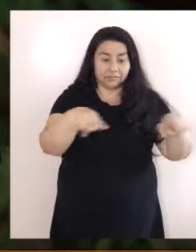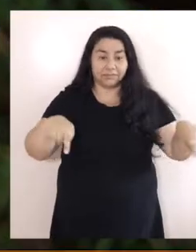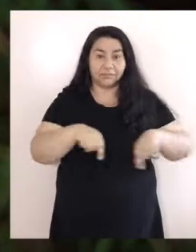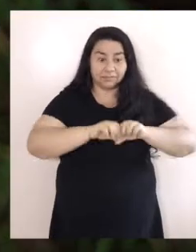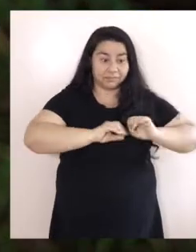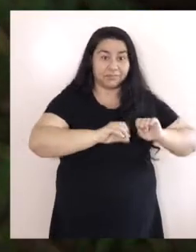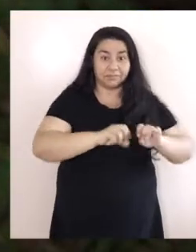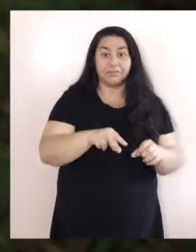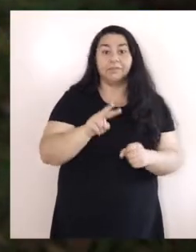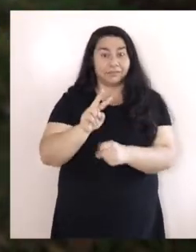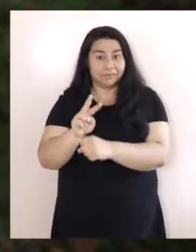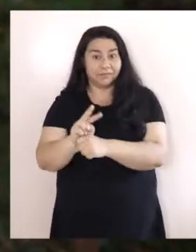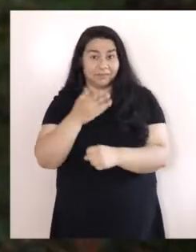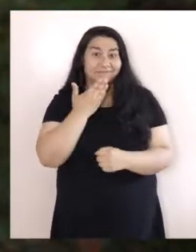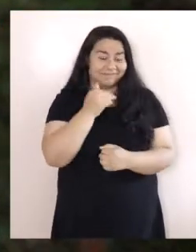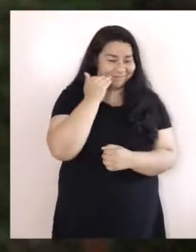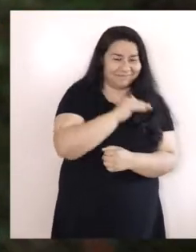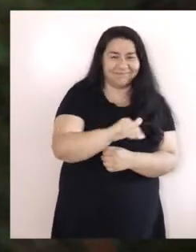estudiantes y las educadoras.